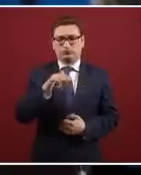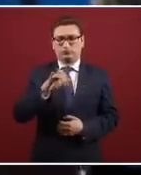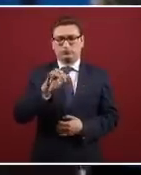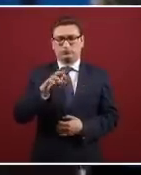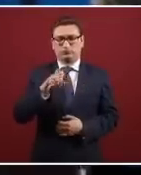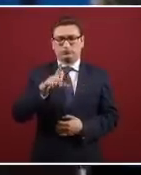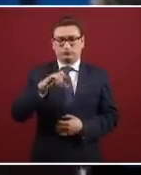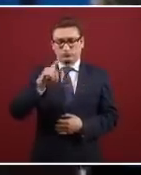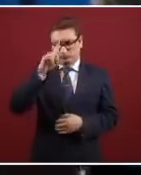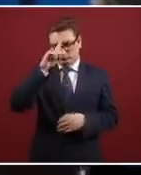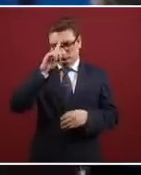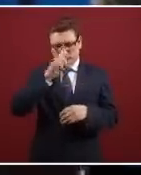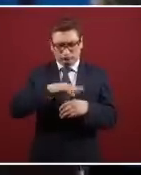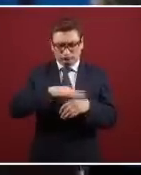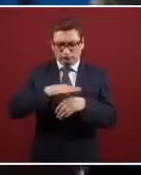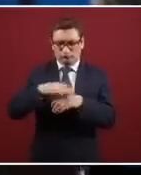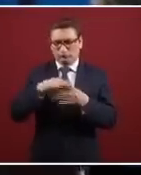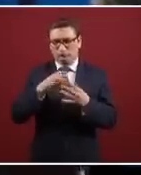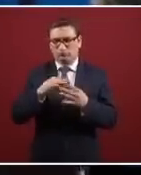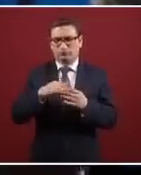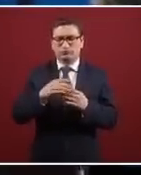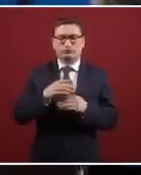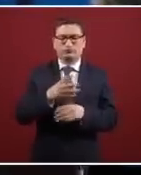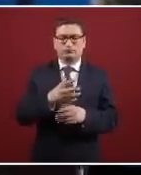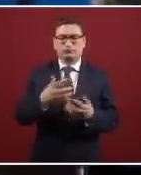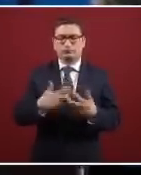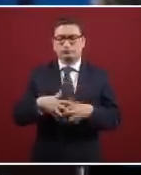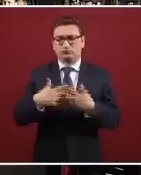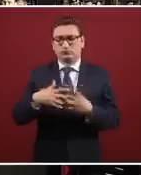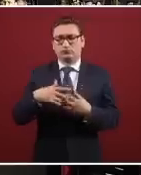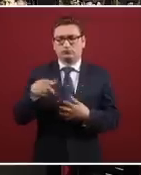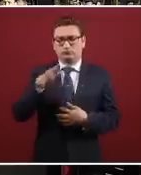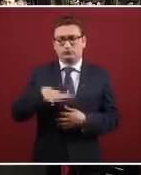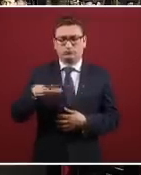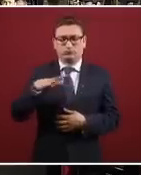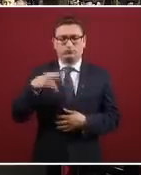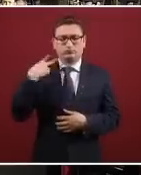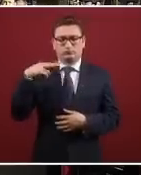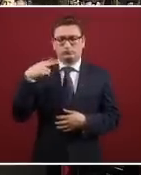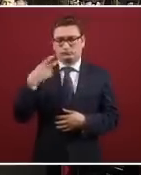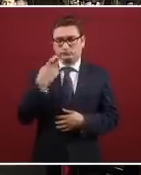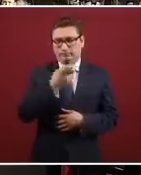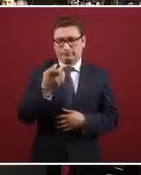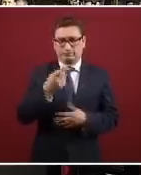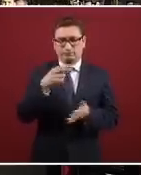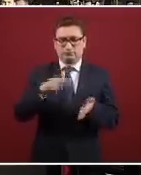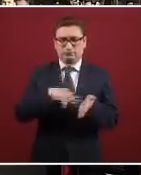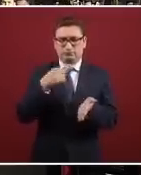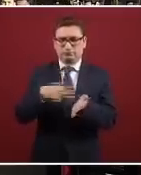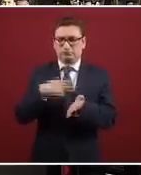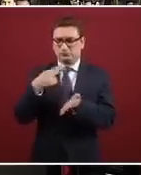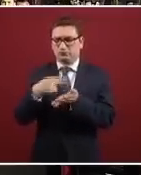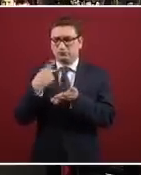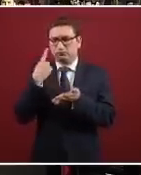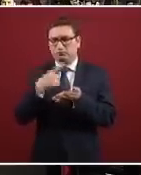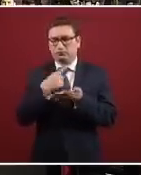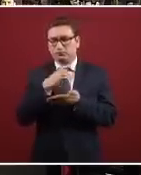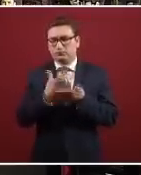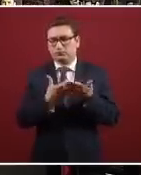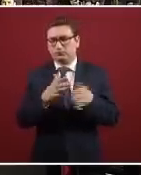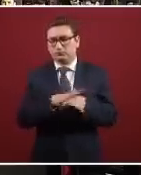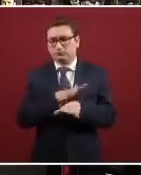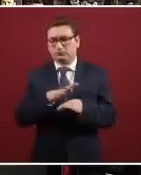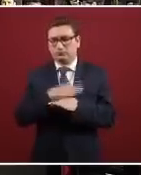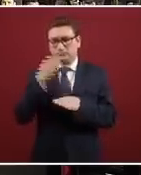asesor técnico de la empresa productiva subsidiaria 6 en Veracruz, que es quien firmó los convenios modificatorios por los que se ampliaron